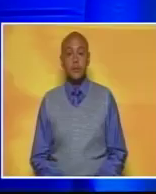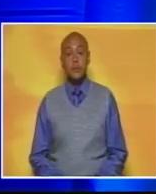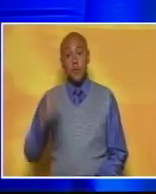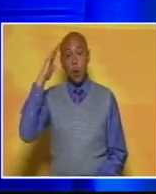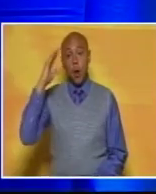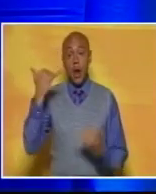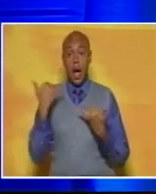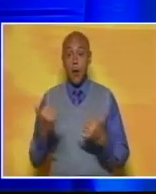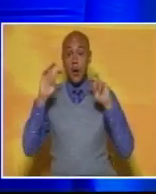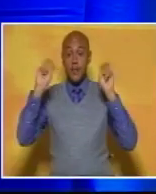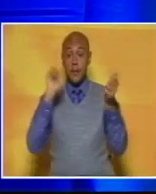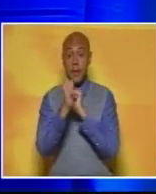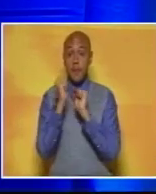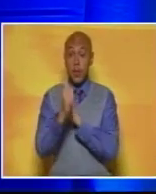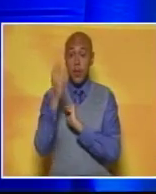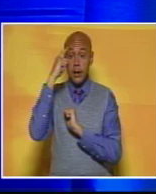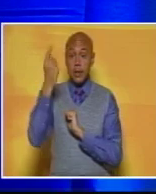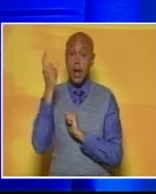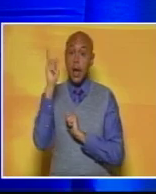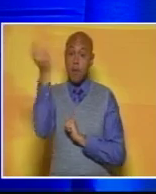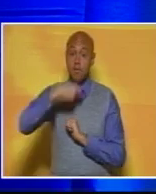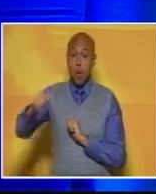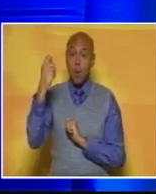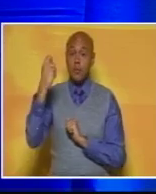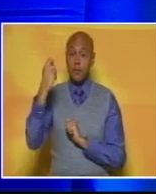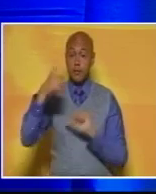Hola amigos, iniciamos los deportes con la Serie del Caribe